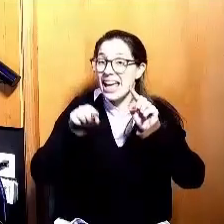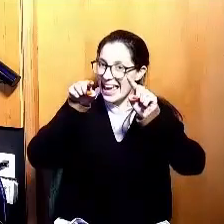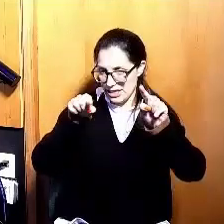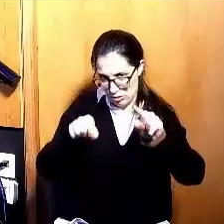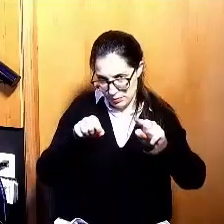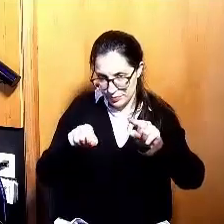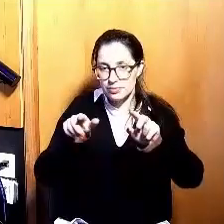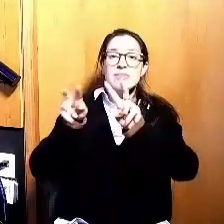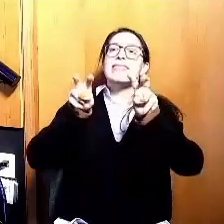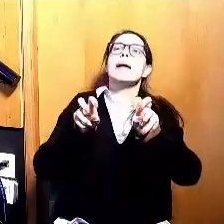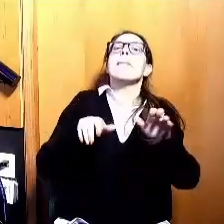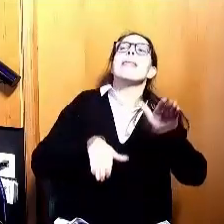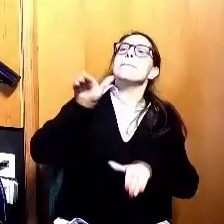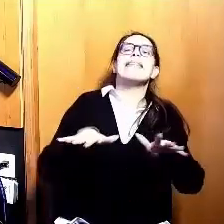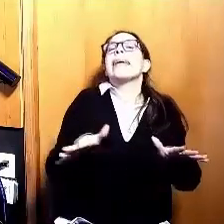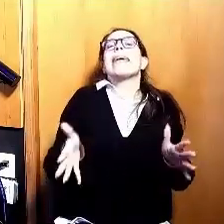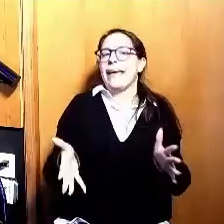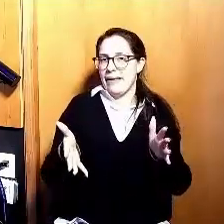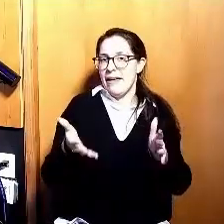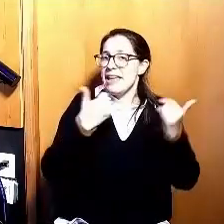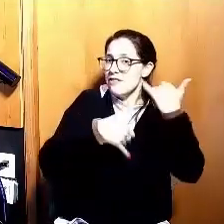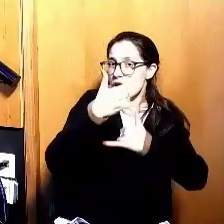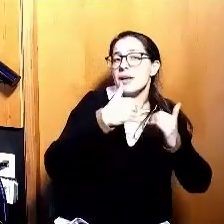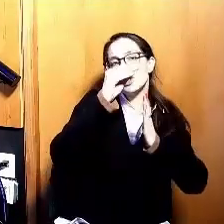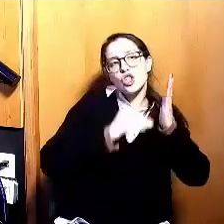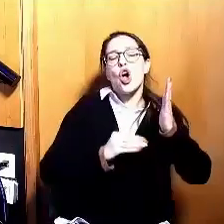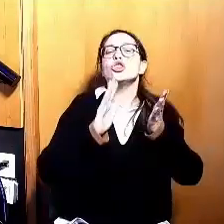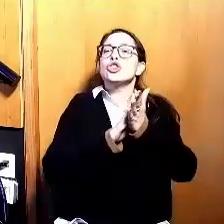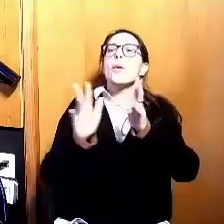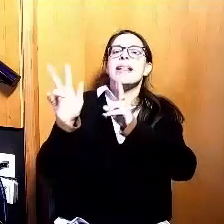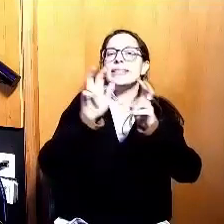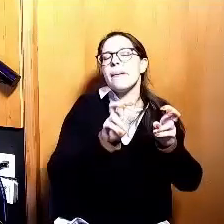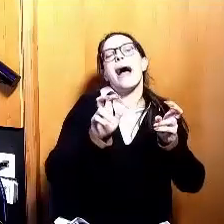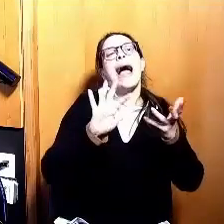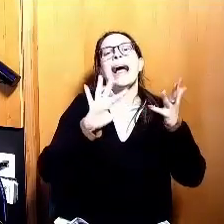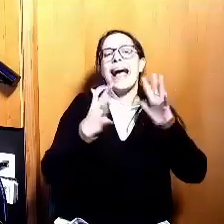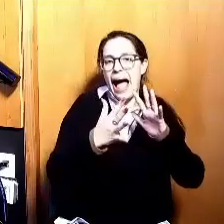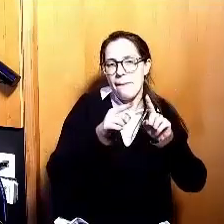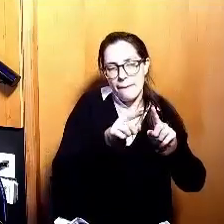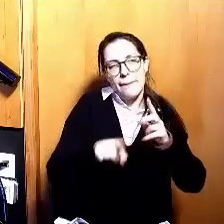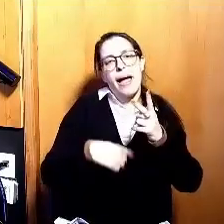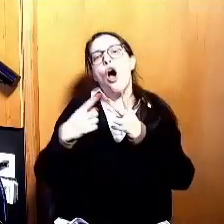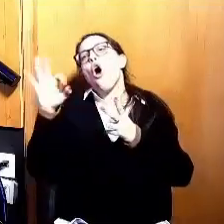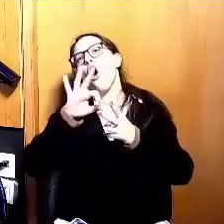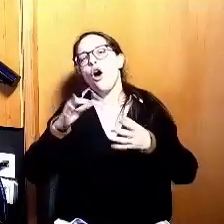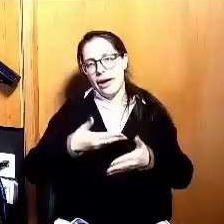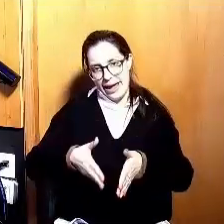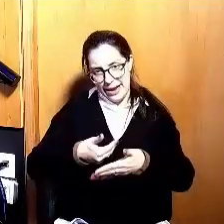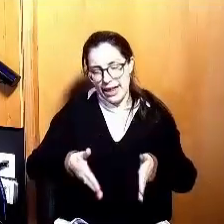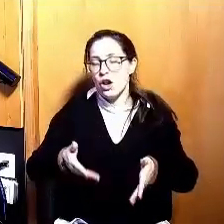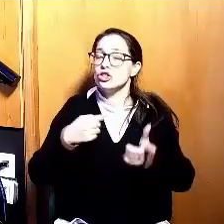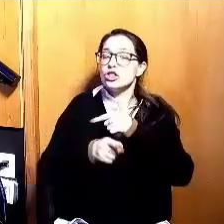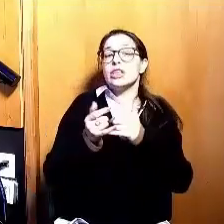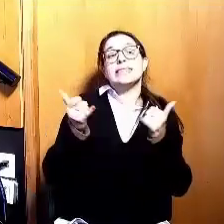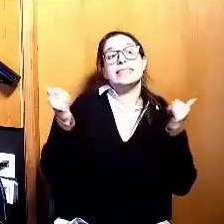agendas temáticas. Digamos, datos abiertos de cambio climático, datos abiertos de género, digamos, teniendo sus propias